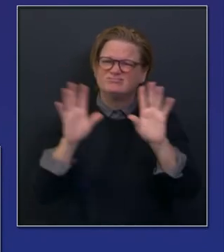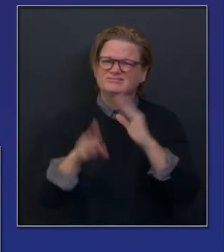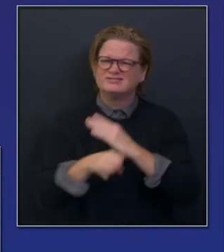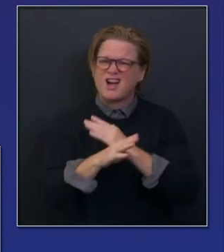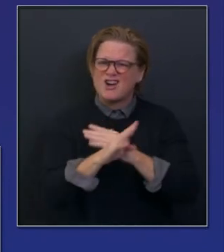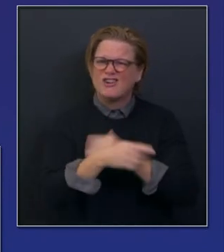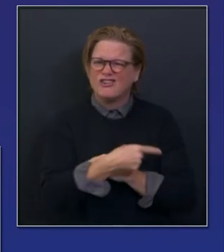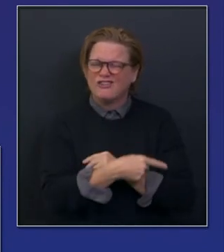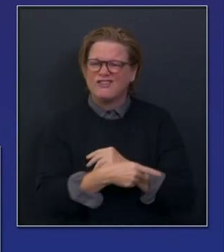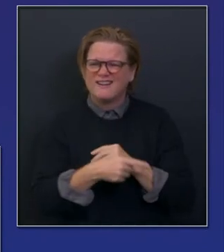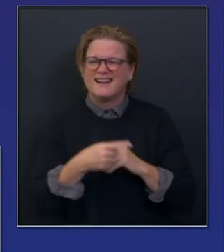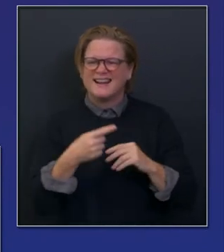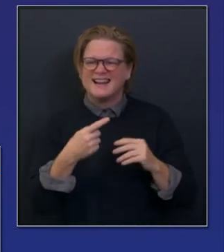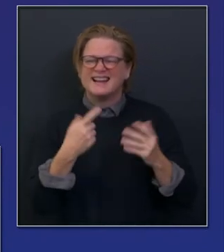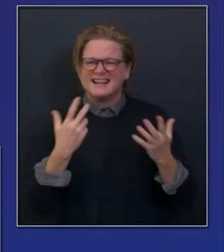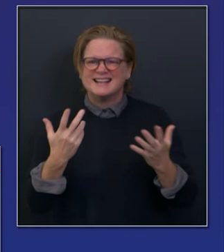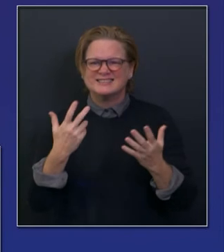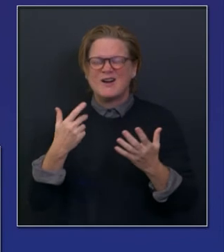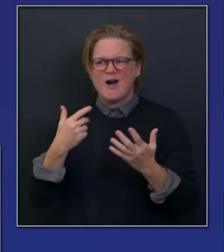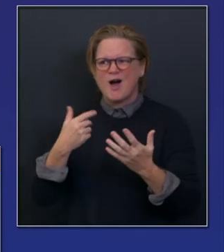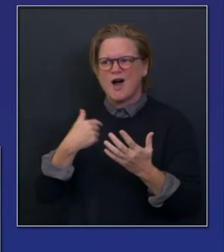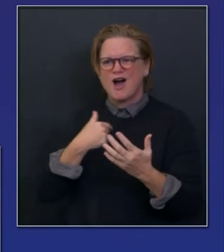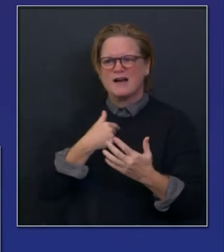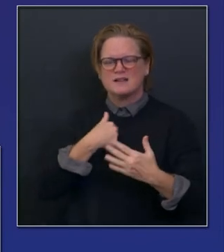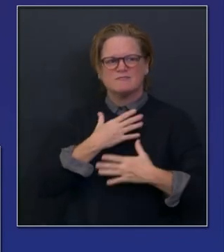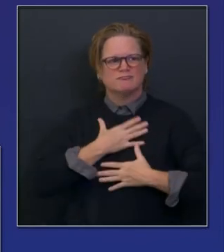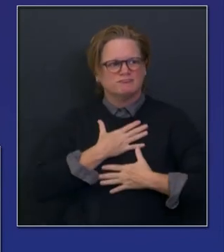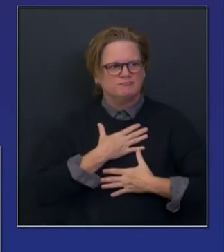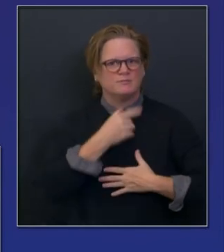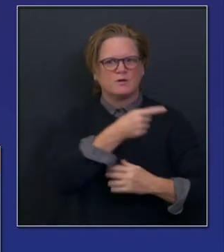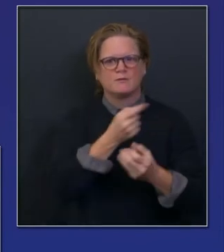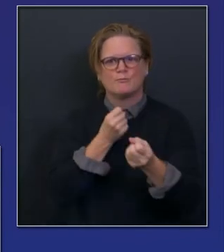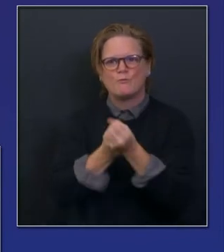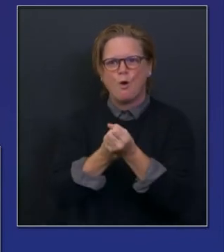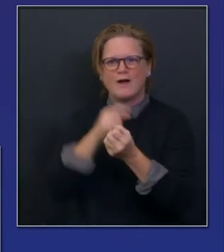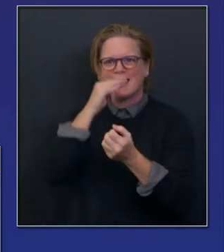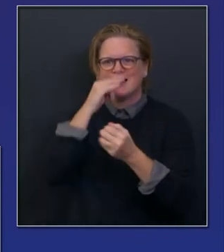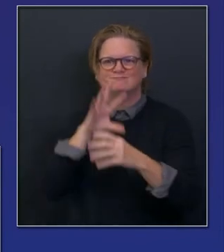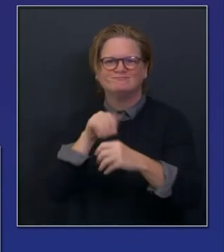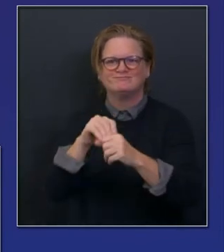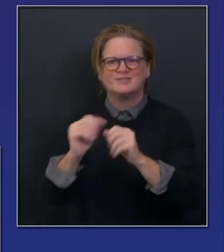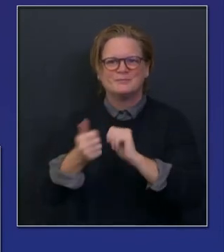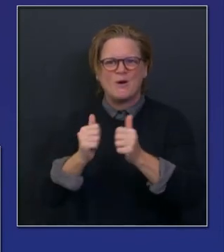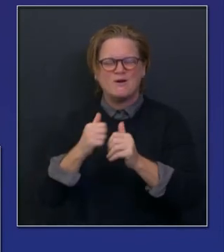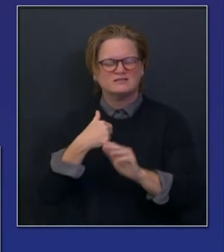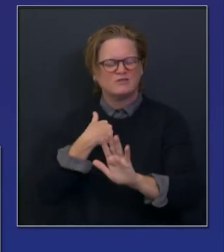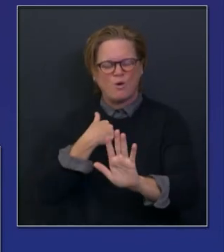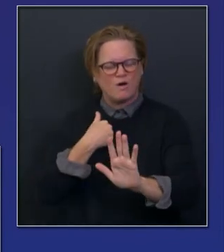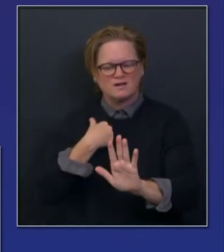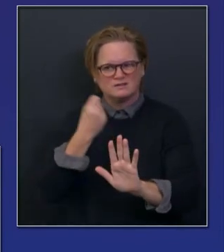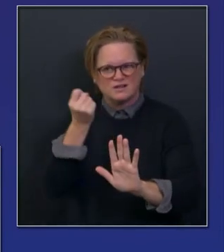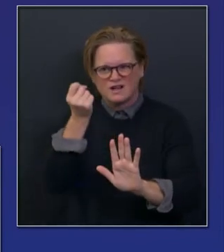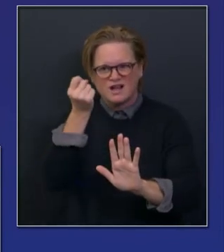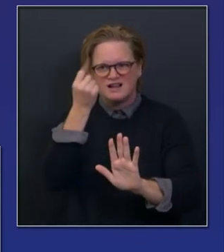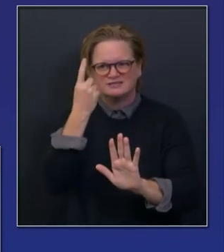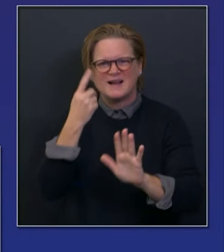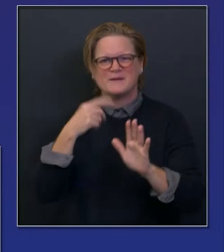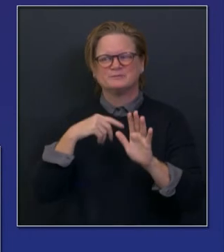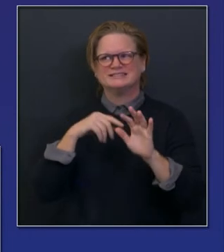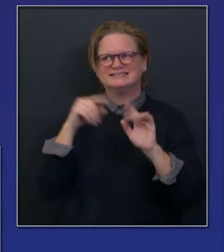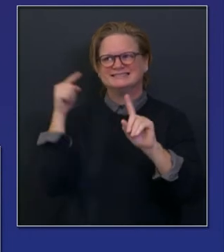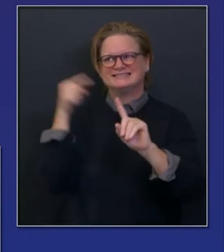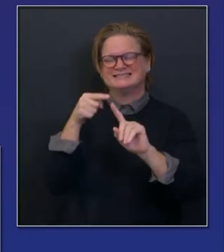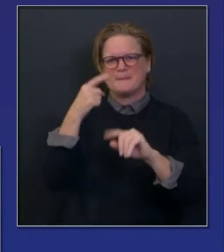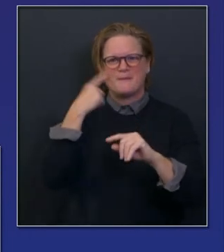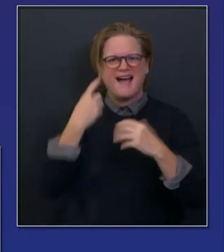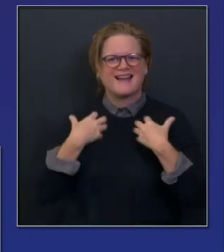gracias a los deportes. Así que yo tengo reverencia por los deportes. Es esencial para la salud